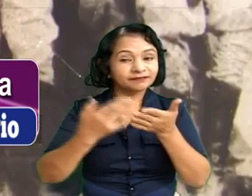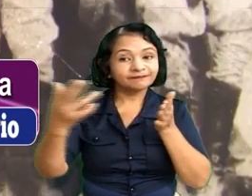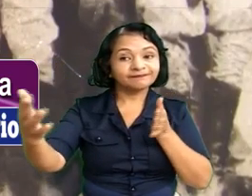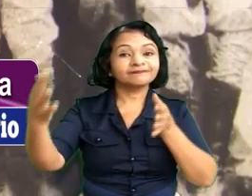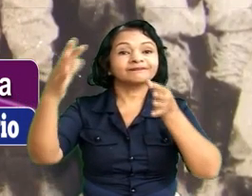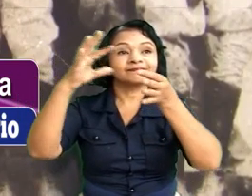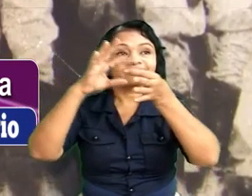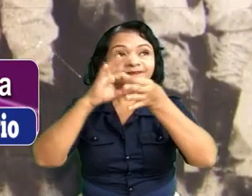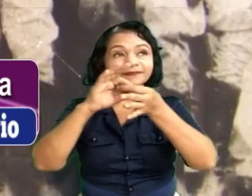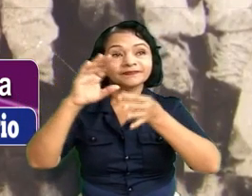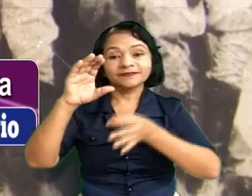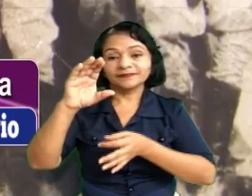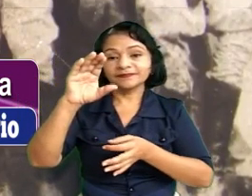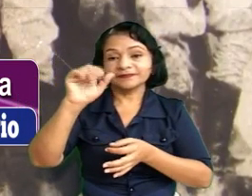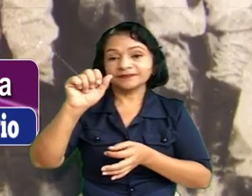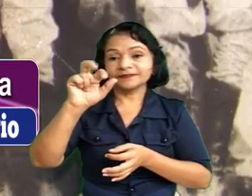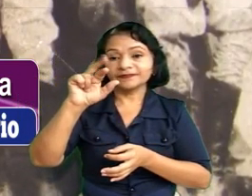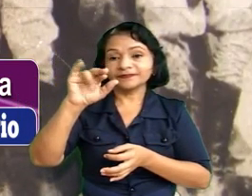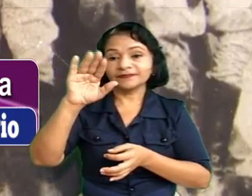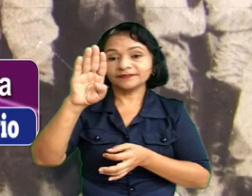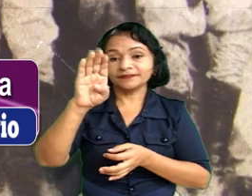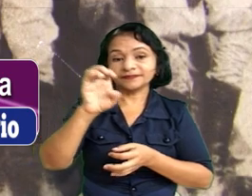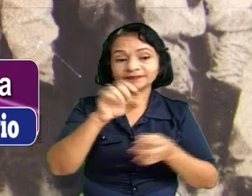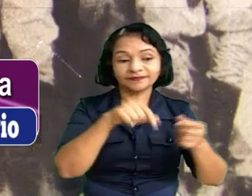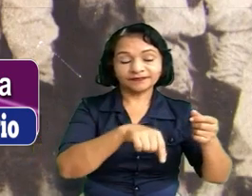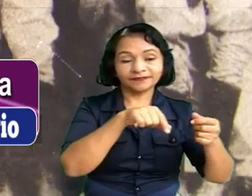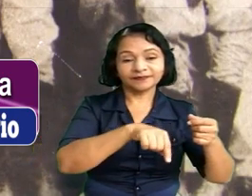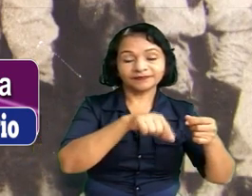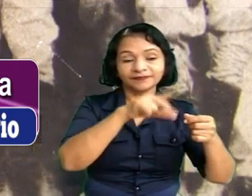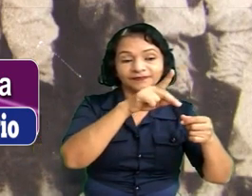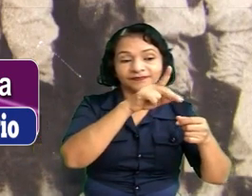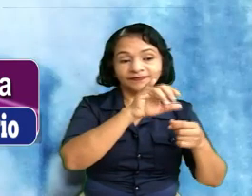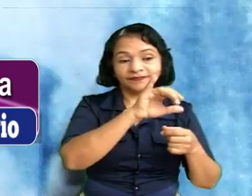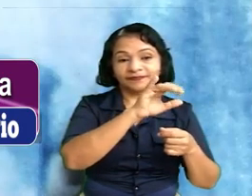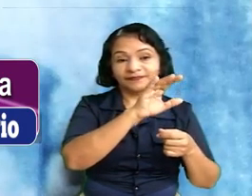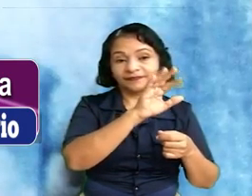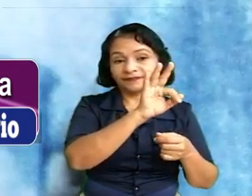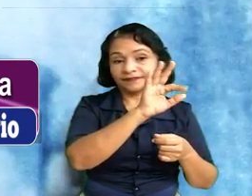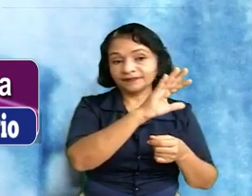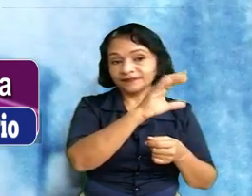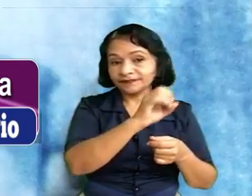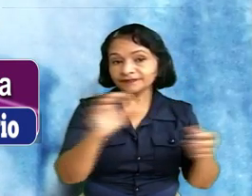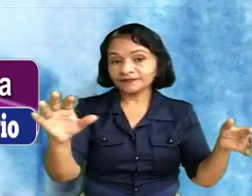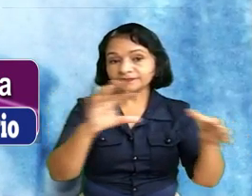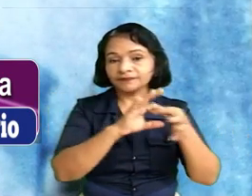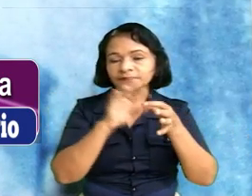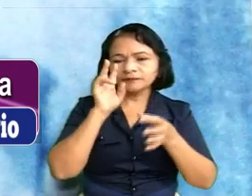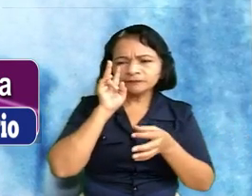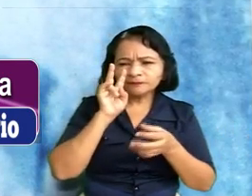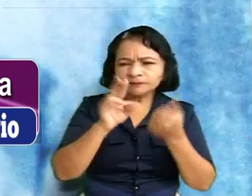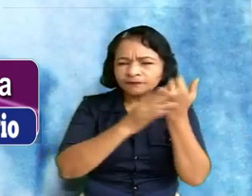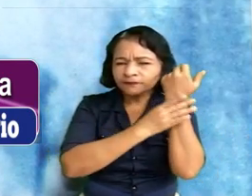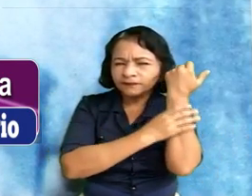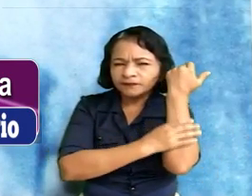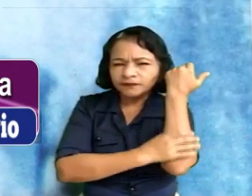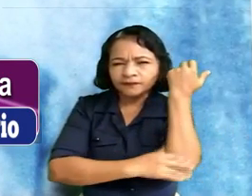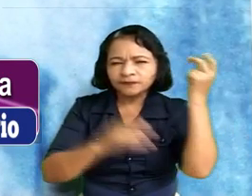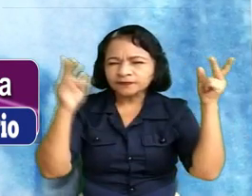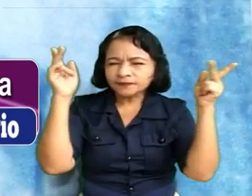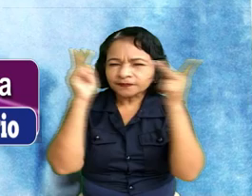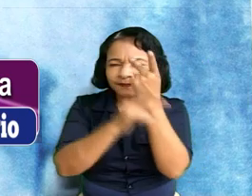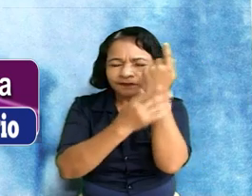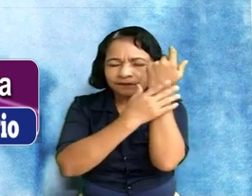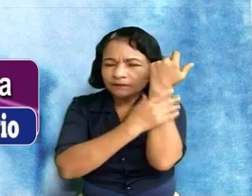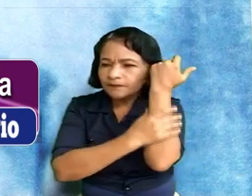la costa caribe. De ahí pienso yo que siendo una zona donde él vio la miseria, la extrema pobreza de